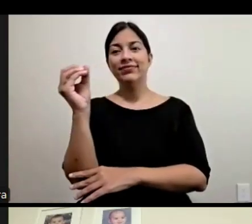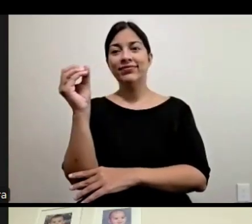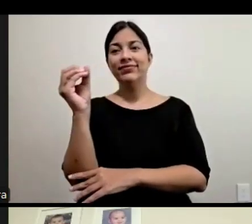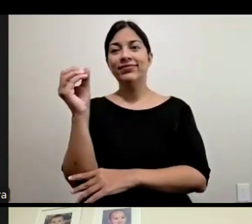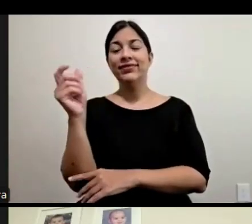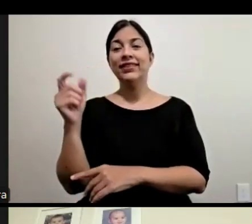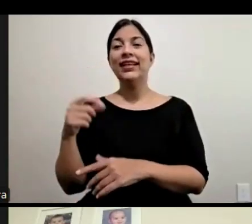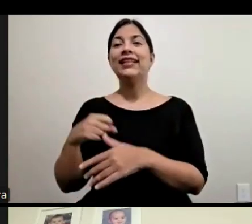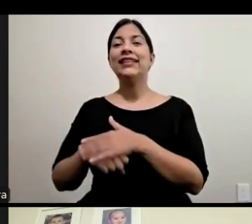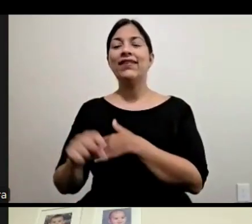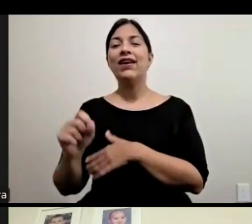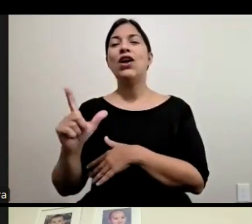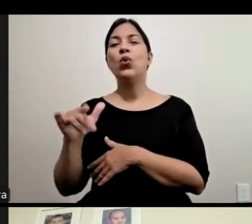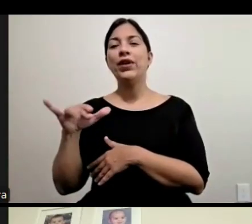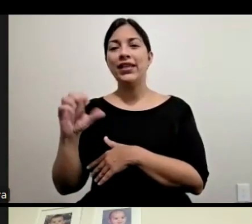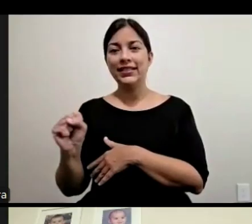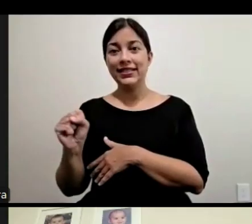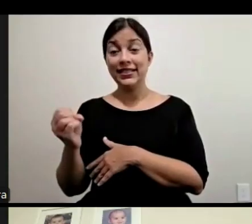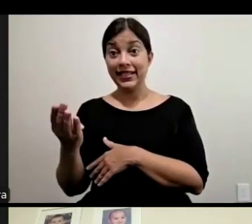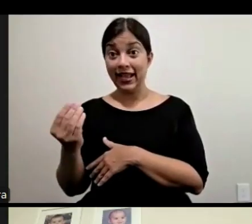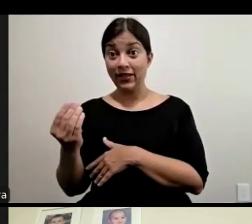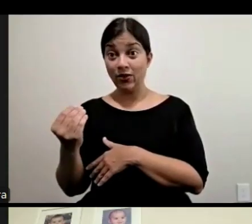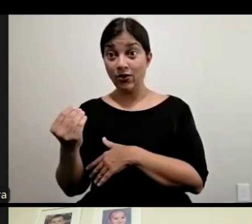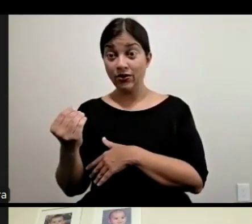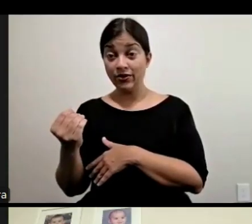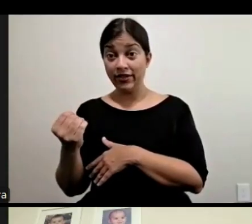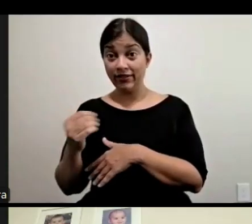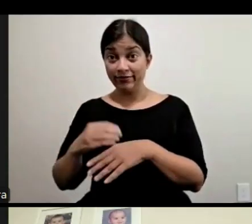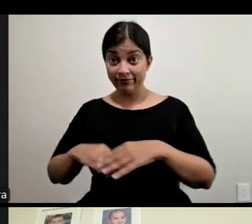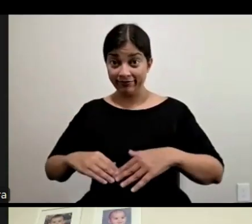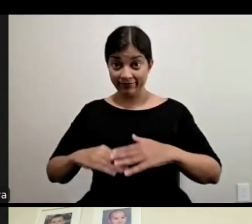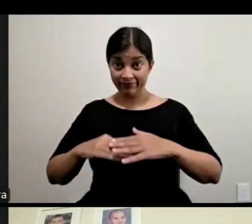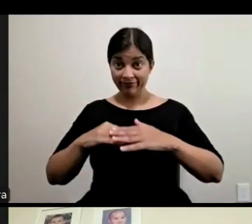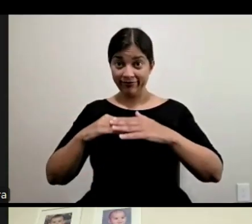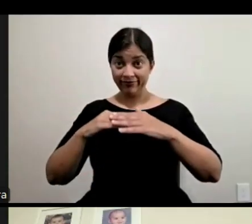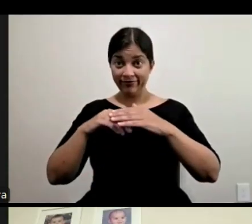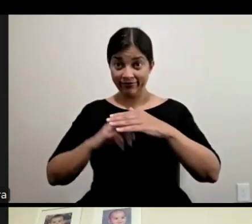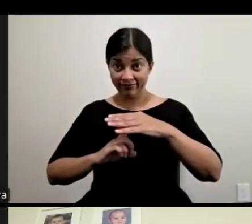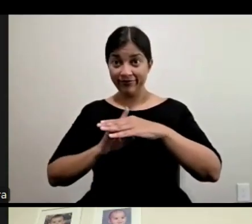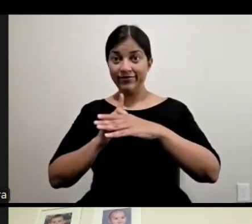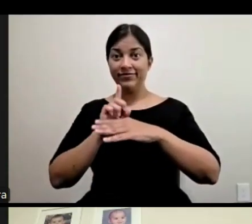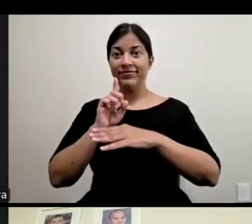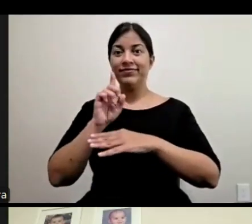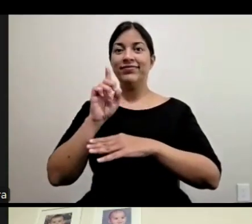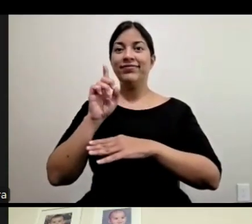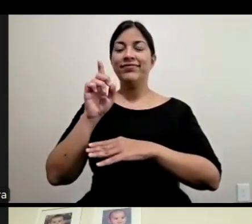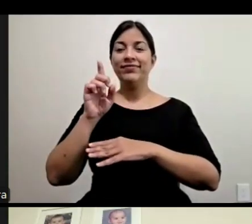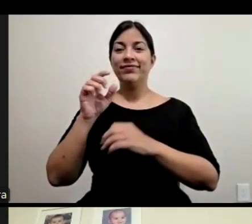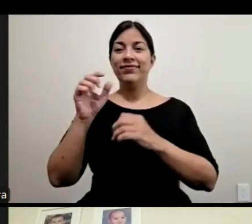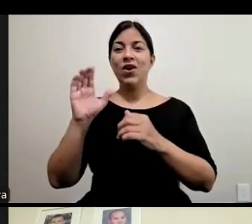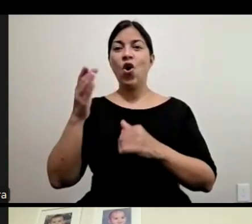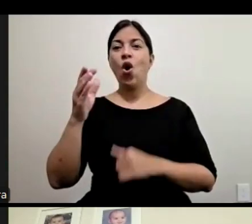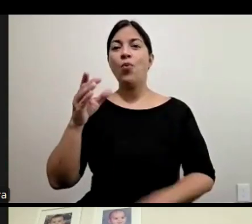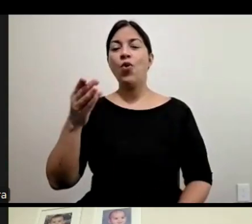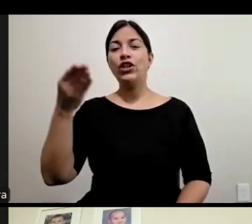entraba Luis XIV, que salía desde el foso, subía con una tramoya y subía como el dios Apolo,